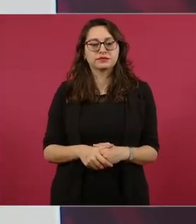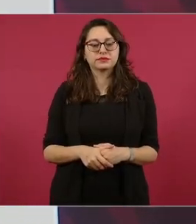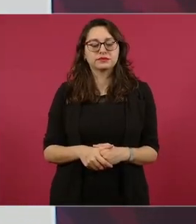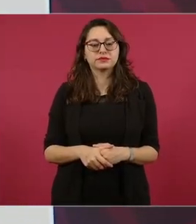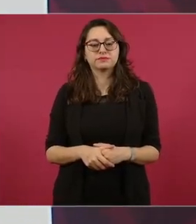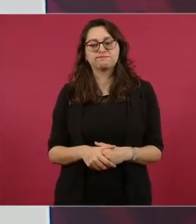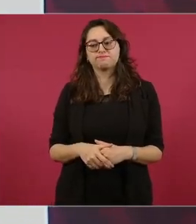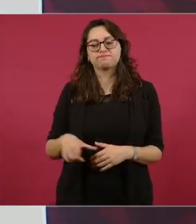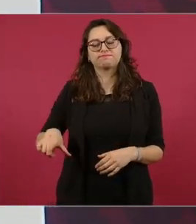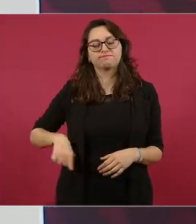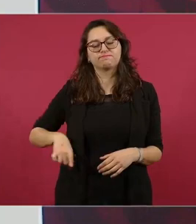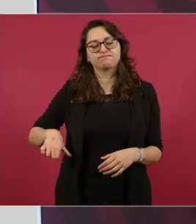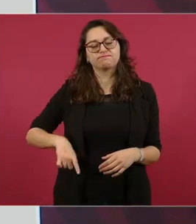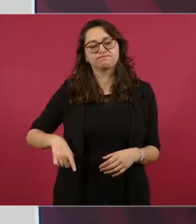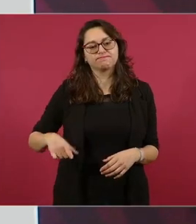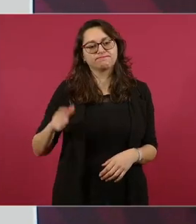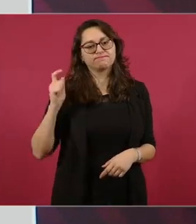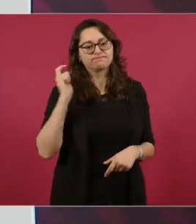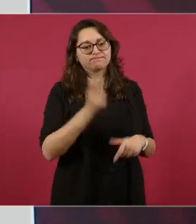les apoye,